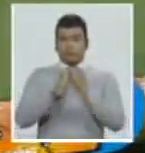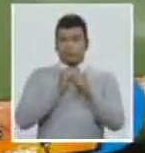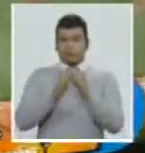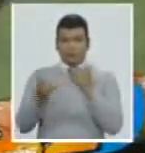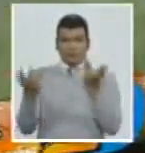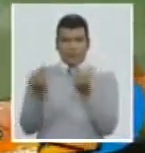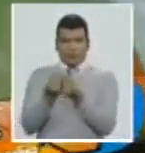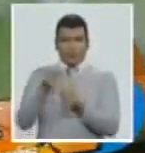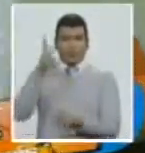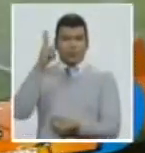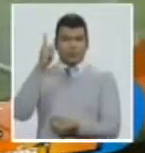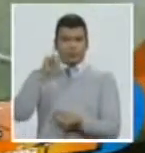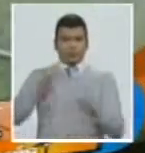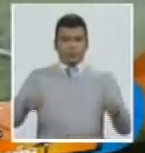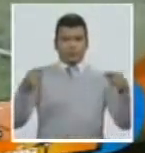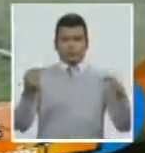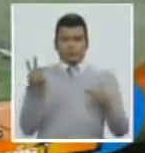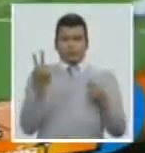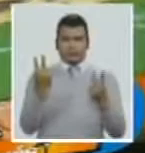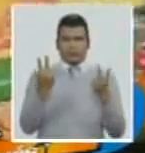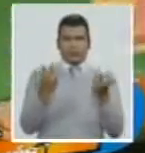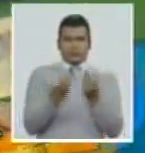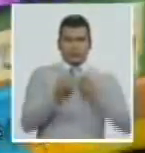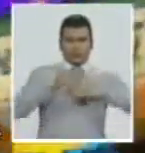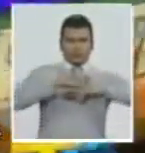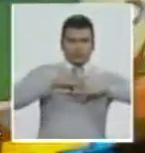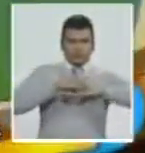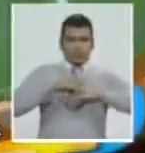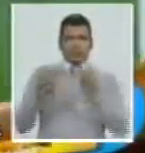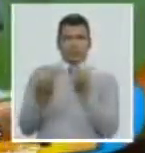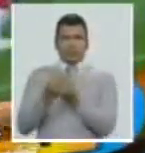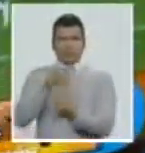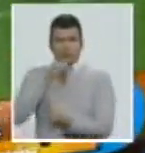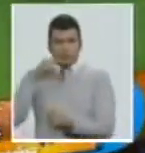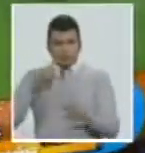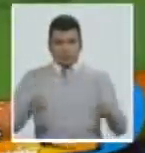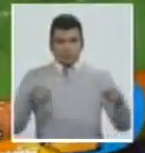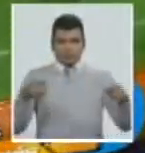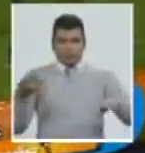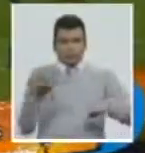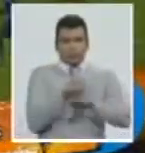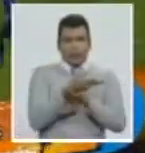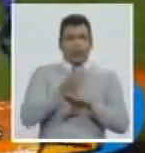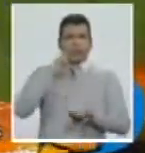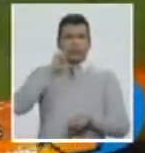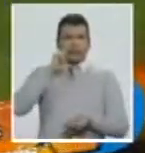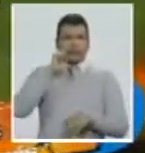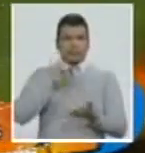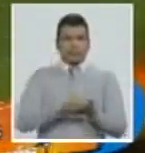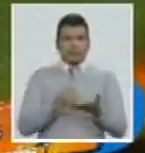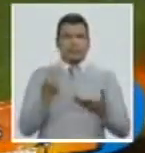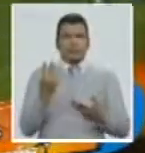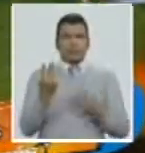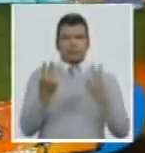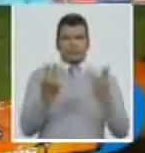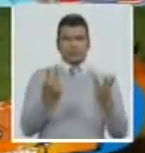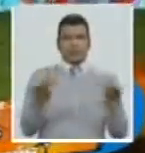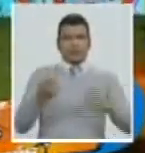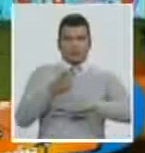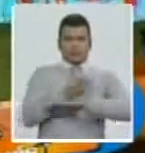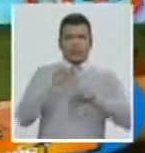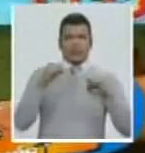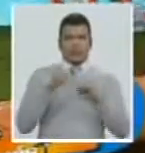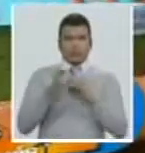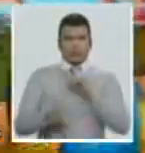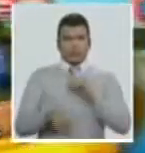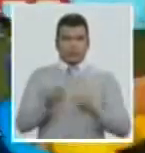Dorada empató a 2 goles con Deportes Tolima, mientras que Santa Fe venció a Nacional 3-2 en el Campín. Miguel Borja y Dorlan Pavón marcaron